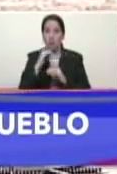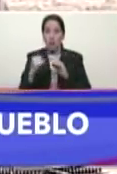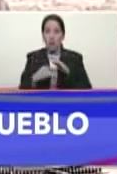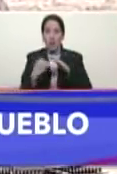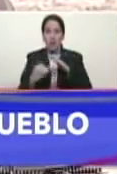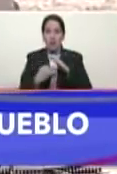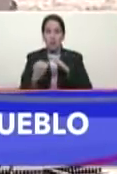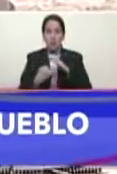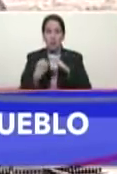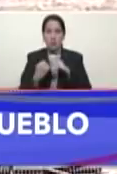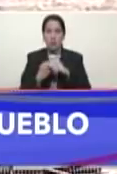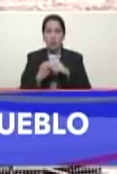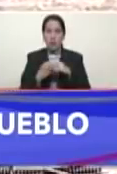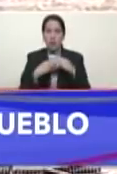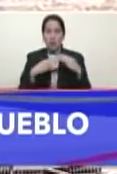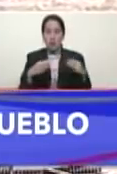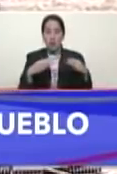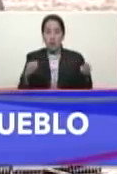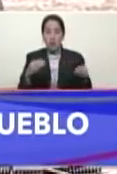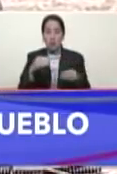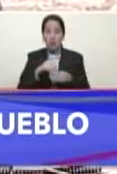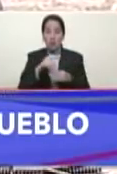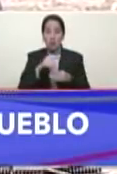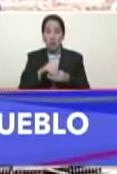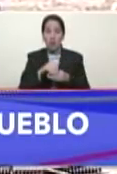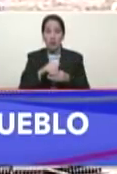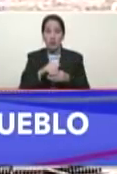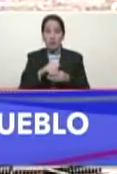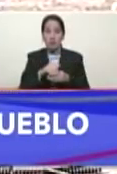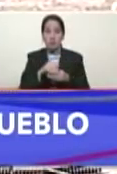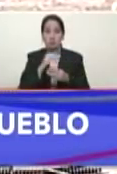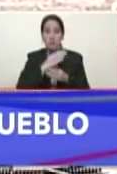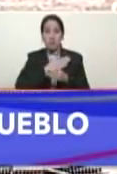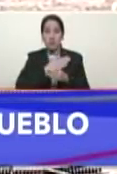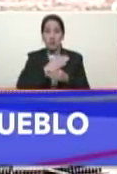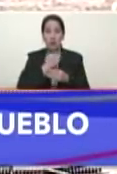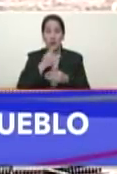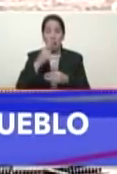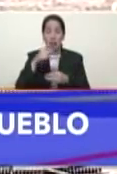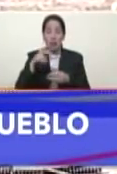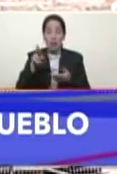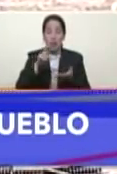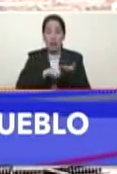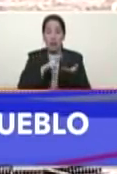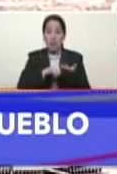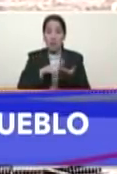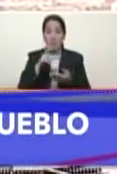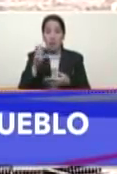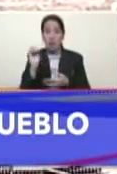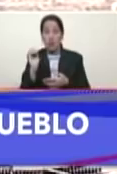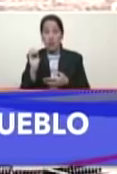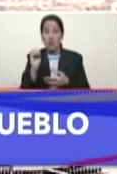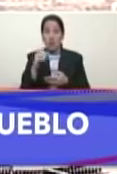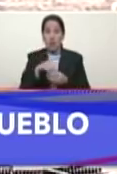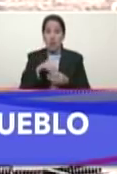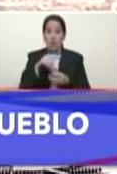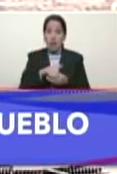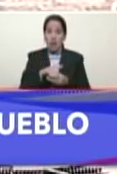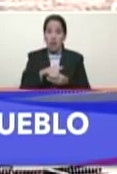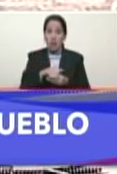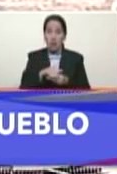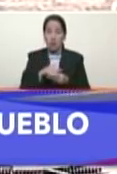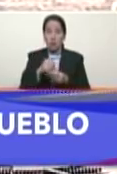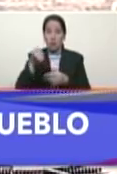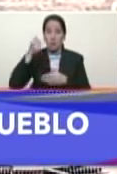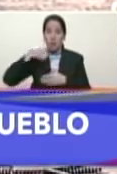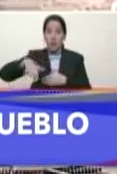popular, empezando por el presidente Nicolás Maduro, que fue reelecto el 20 de mayo pasado por el voto popular en